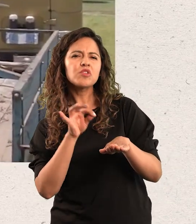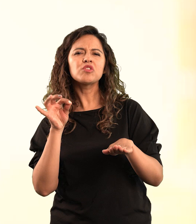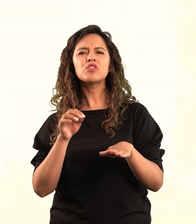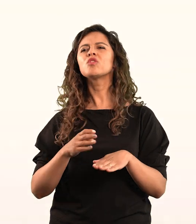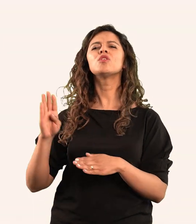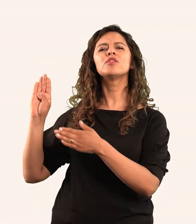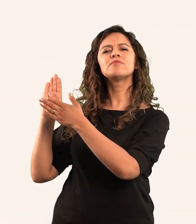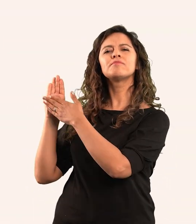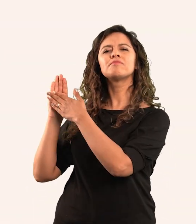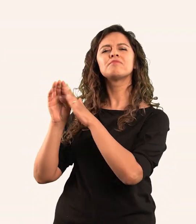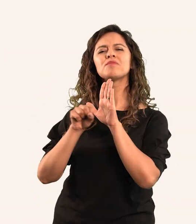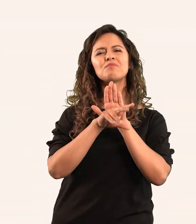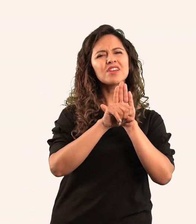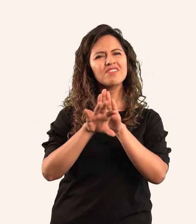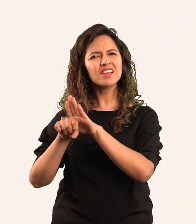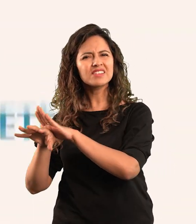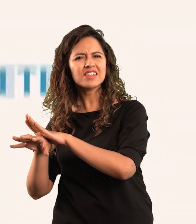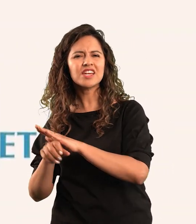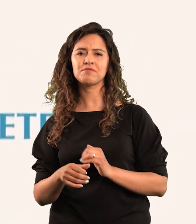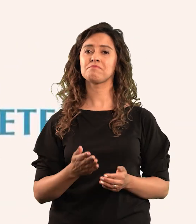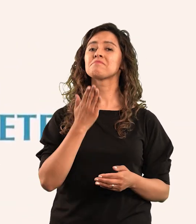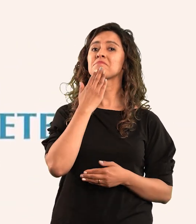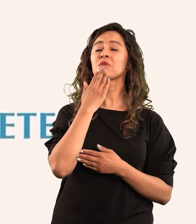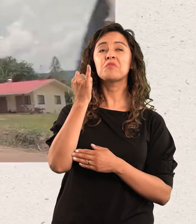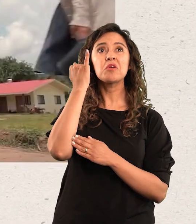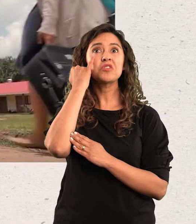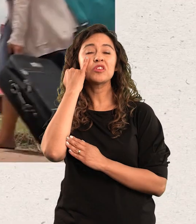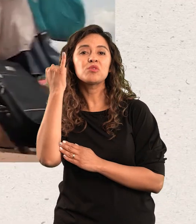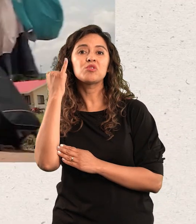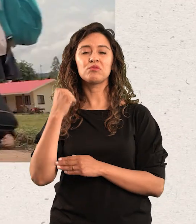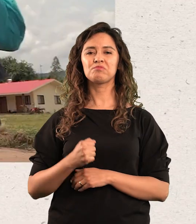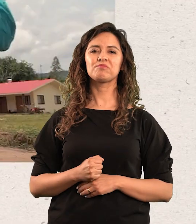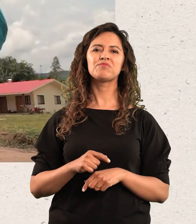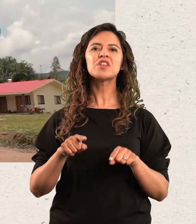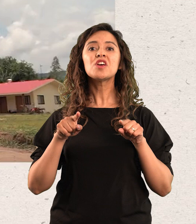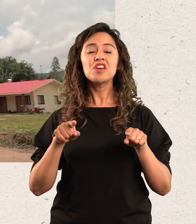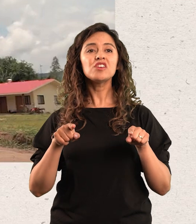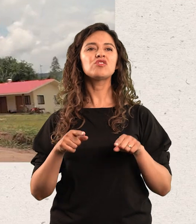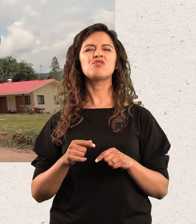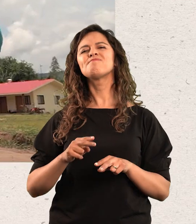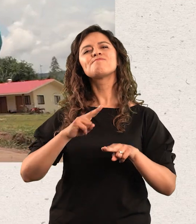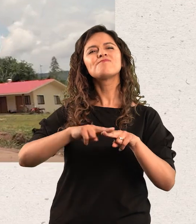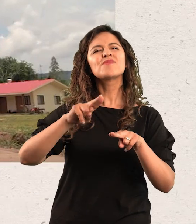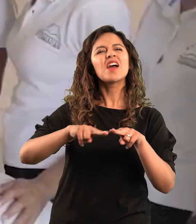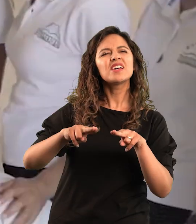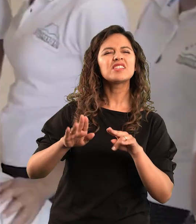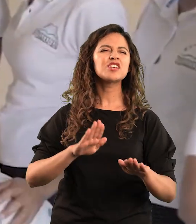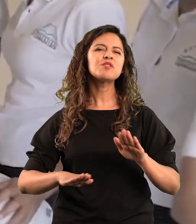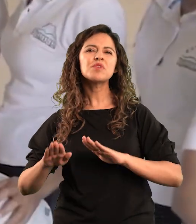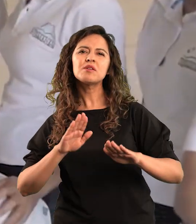Orión, también conocido como Instituto Quebrada León. Esta es una institución de formación de